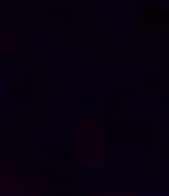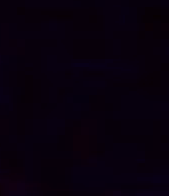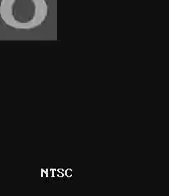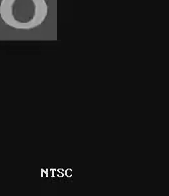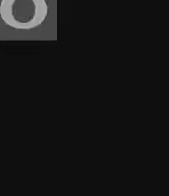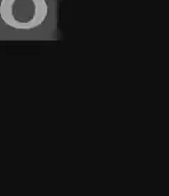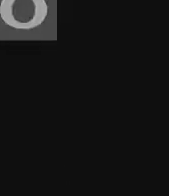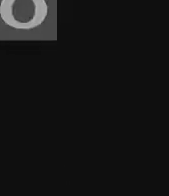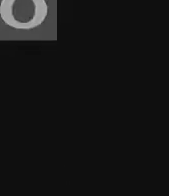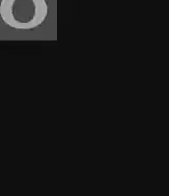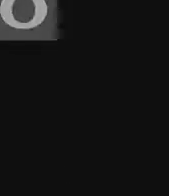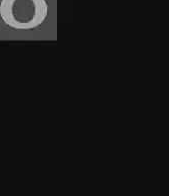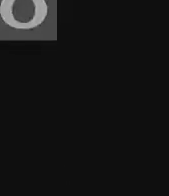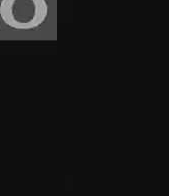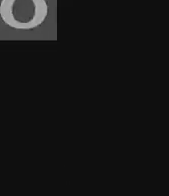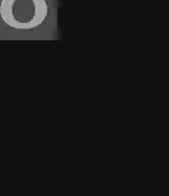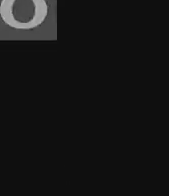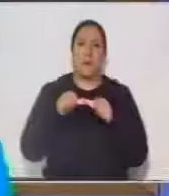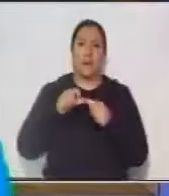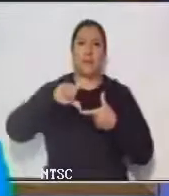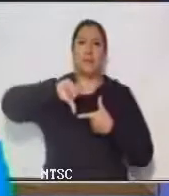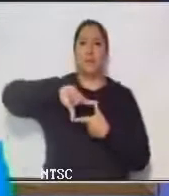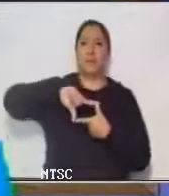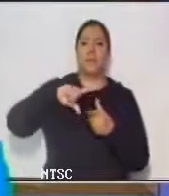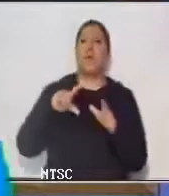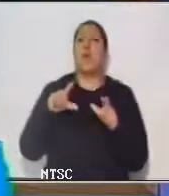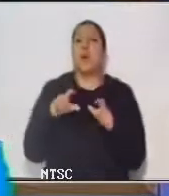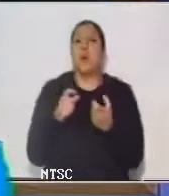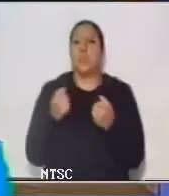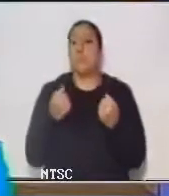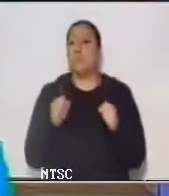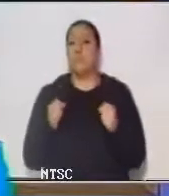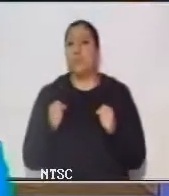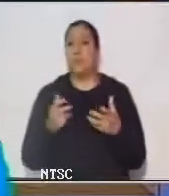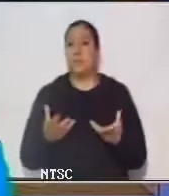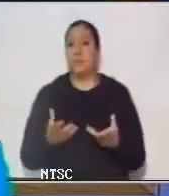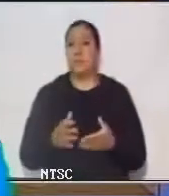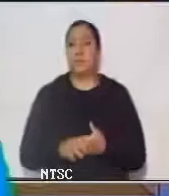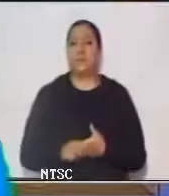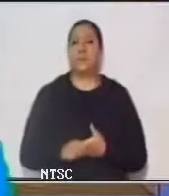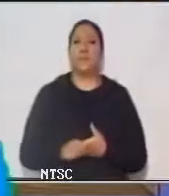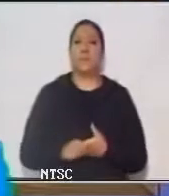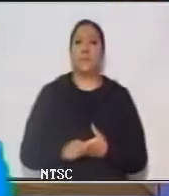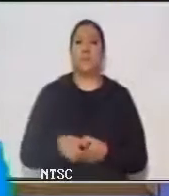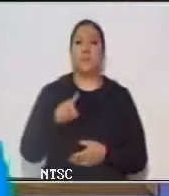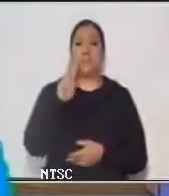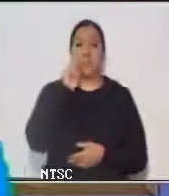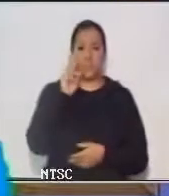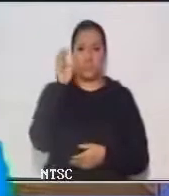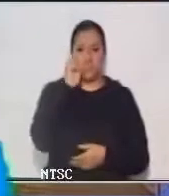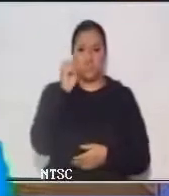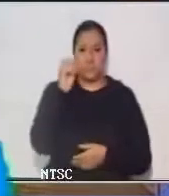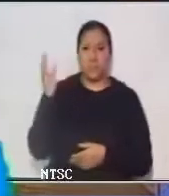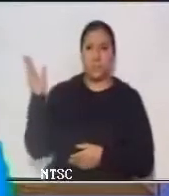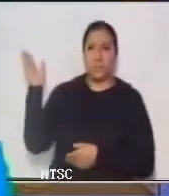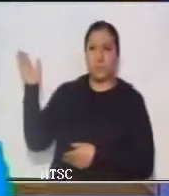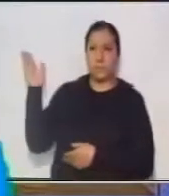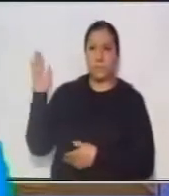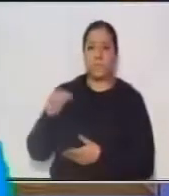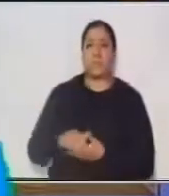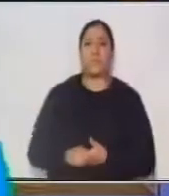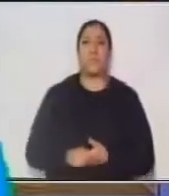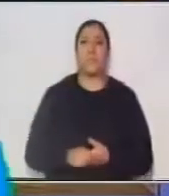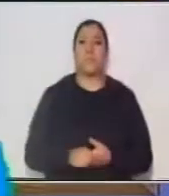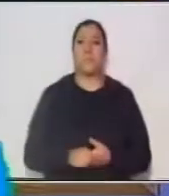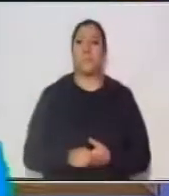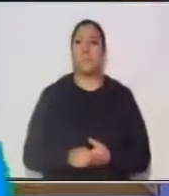área del rectángulo? ¿Cómo lo vamos a hacer? Si observas a un rombo,